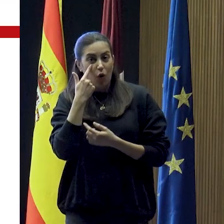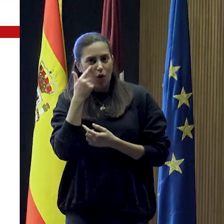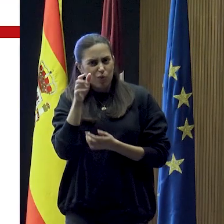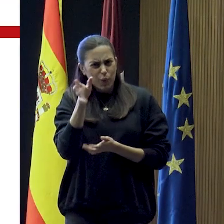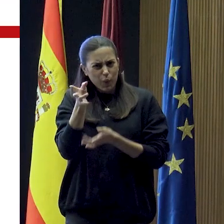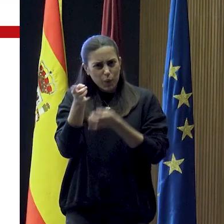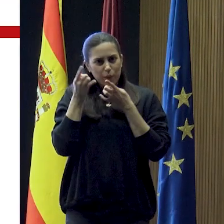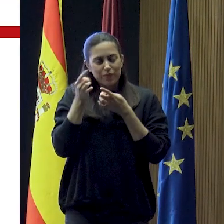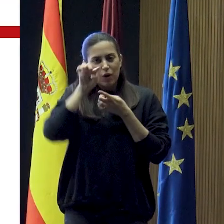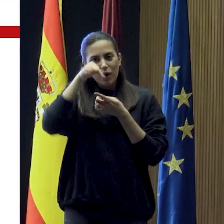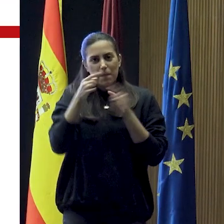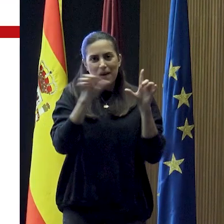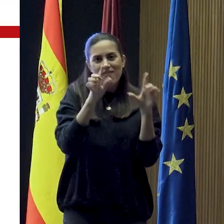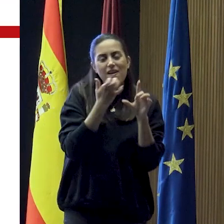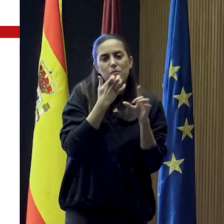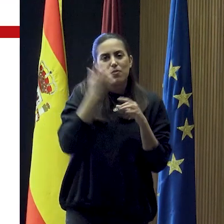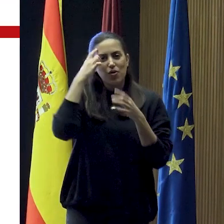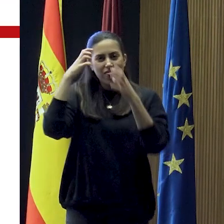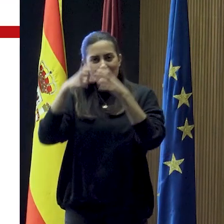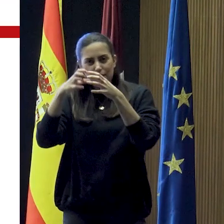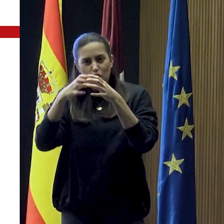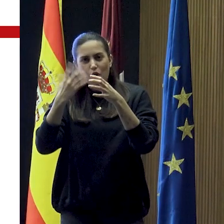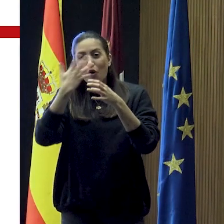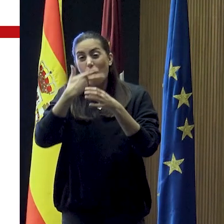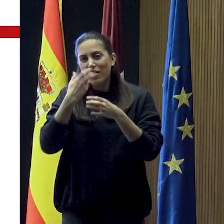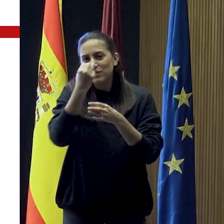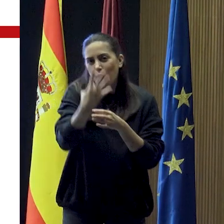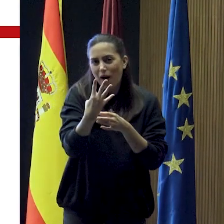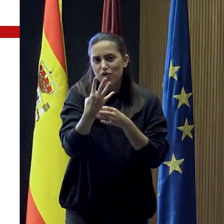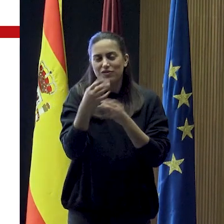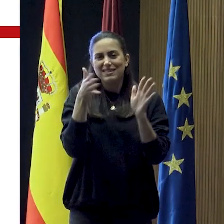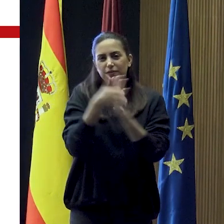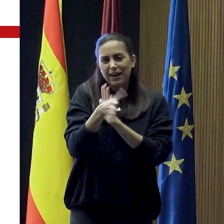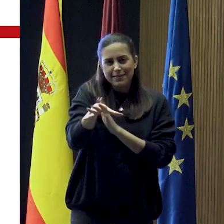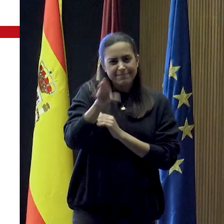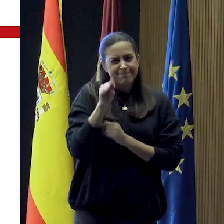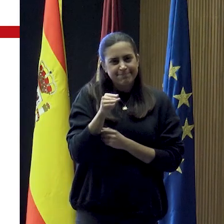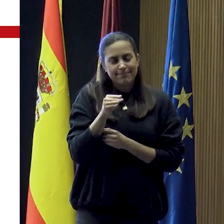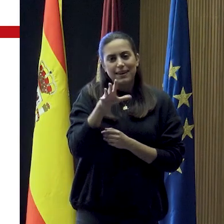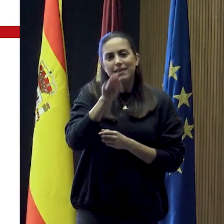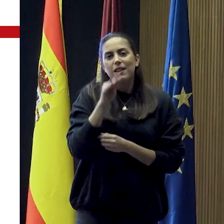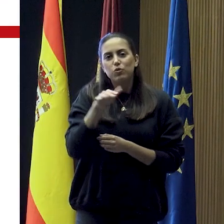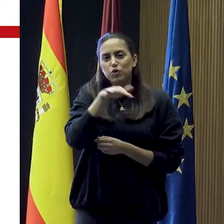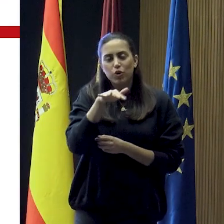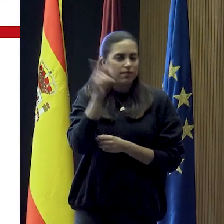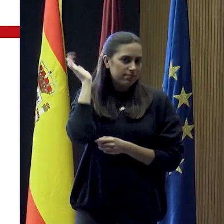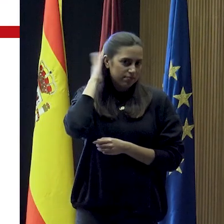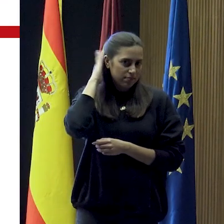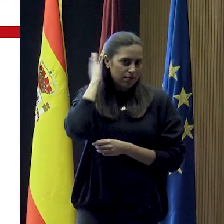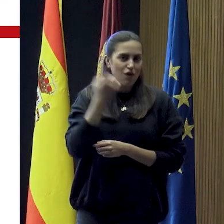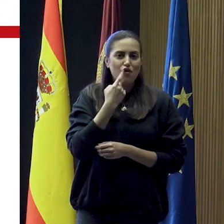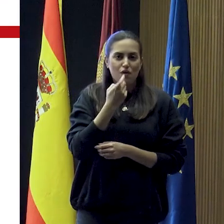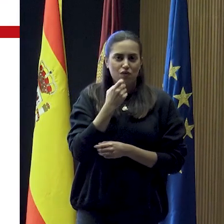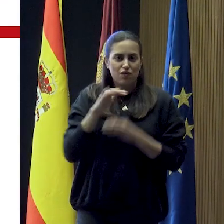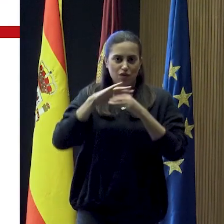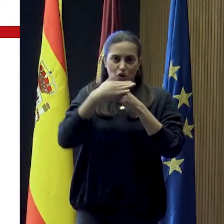una pantalla o es un cerebro con 4 colores o lo que sea, ¿verdad? Esa interpretación la hacemos en la parte posterior de nuestra corteza